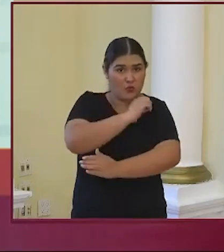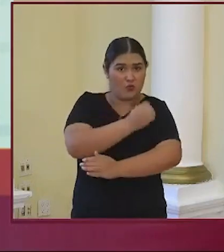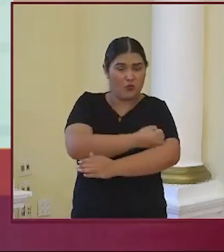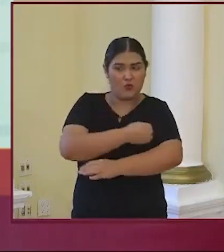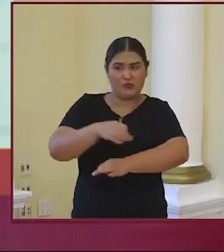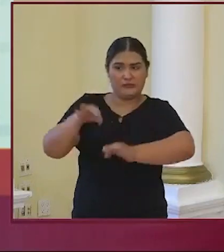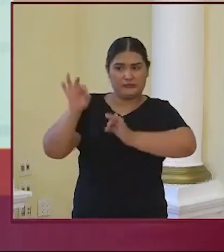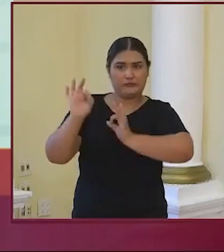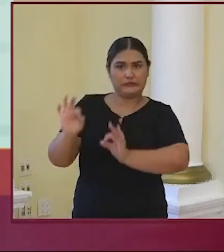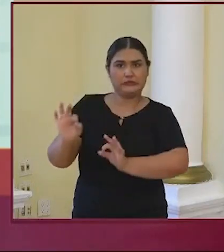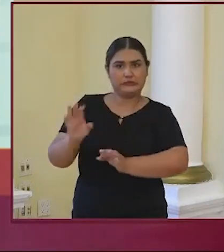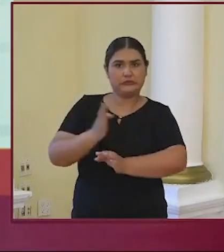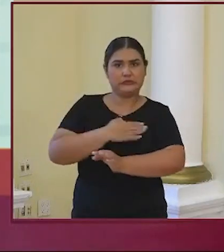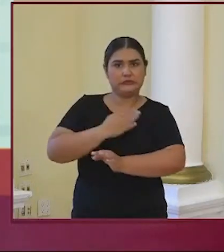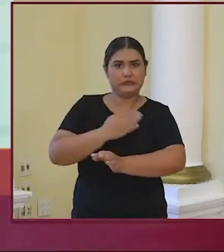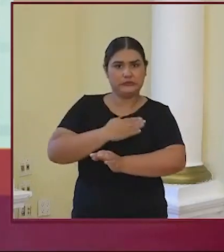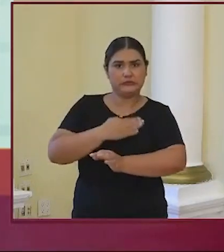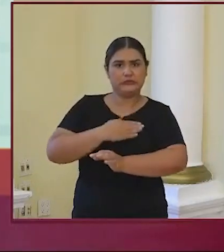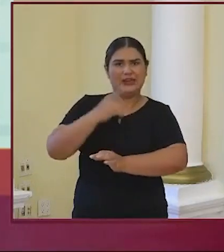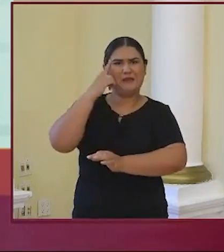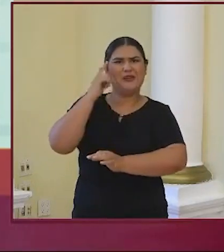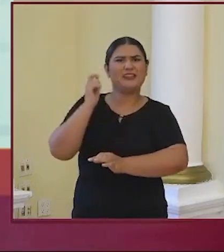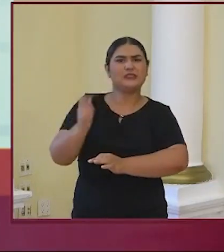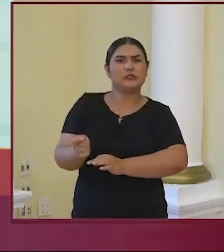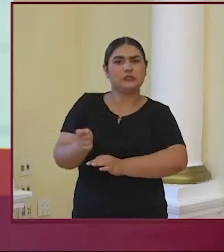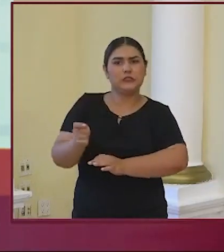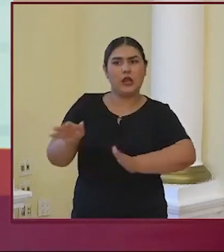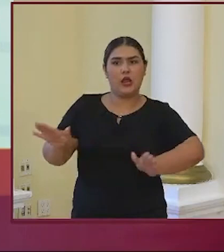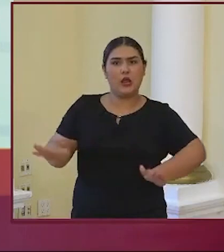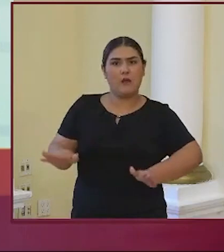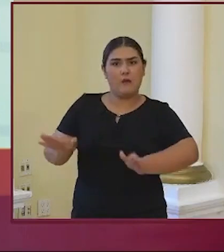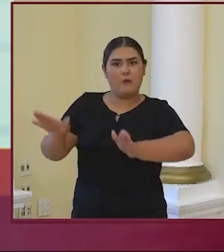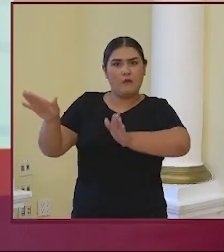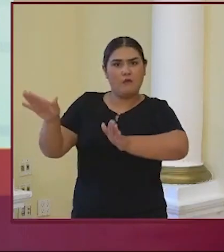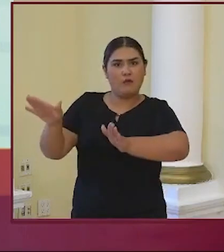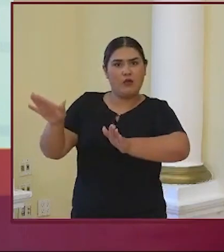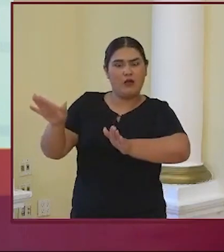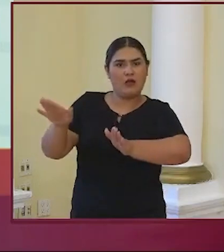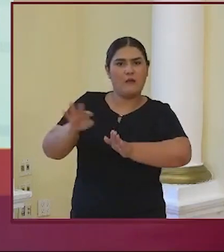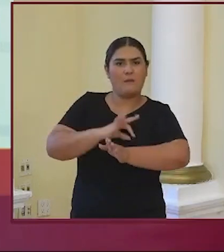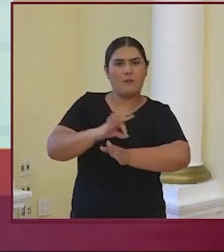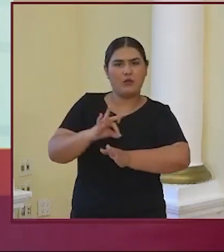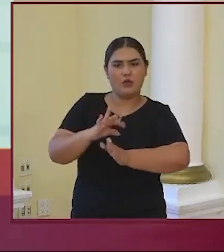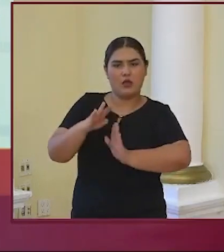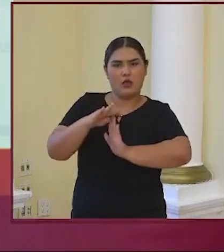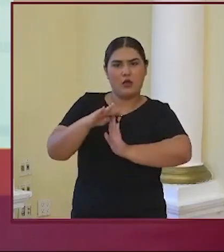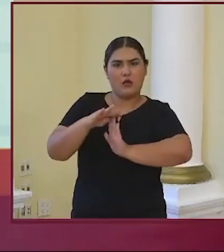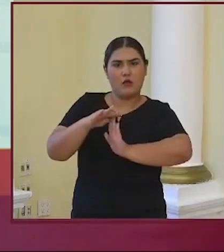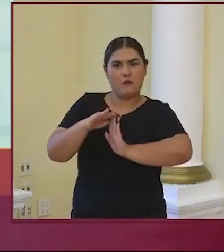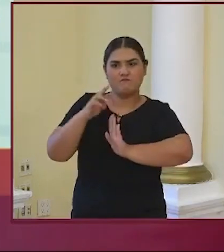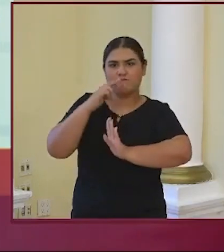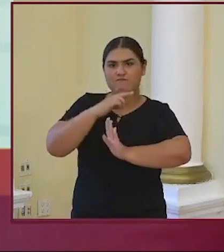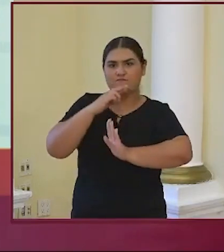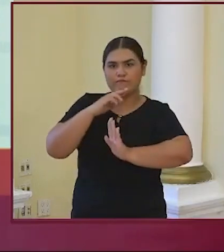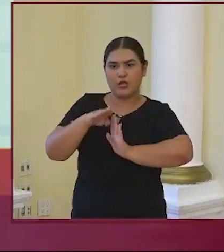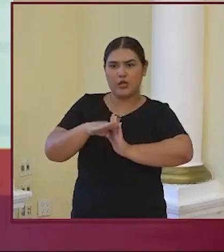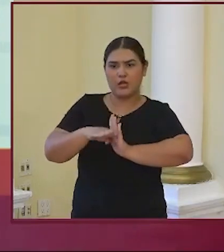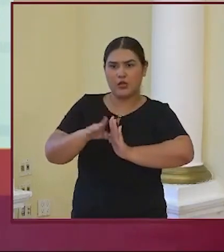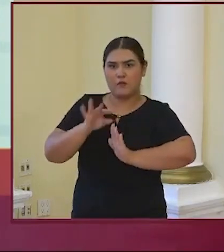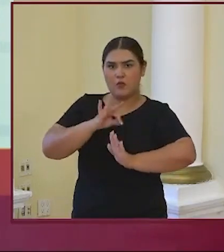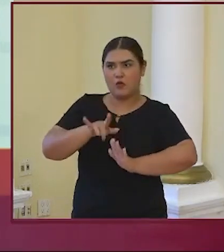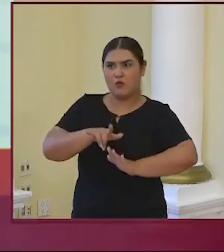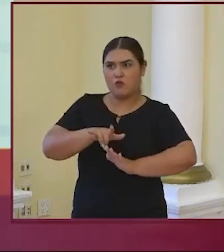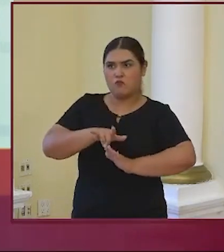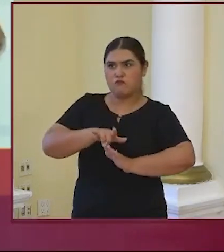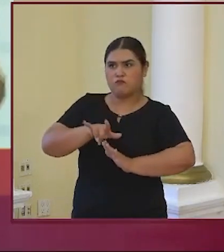los aviones optimicen su capacidad de despegue y